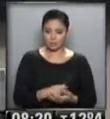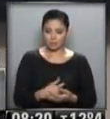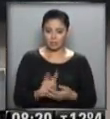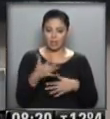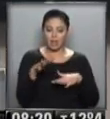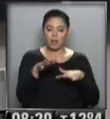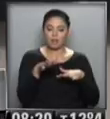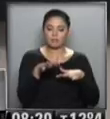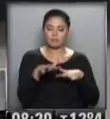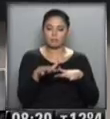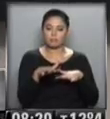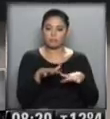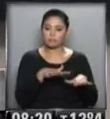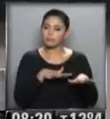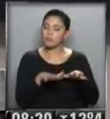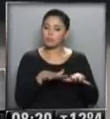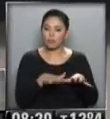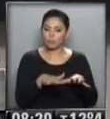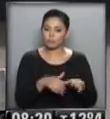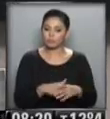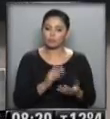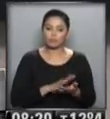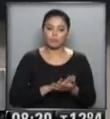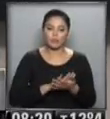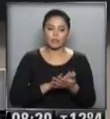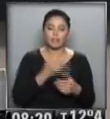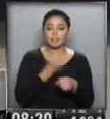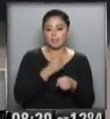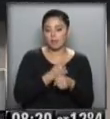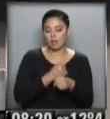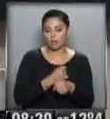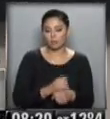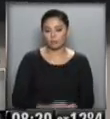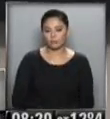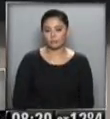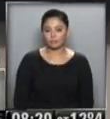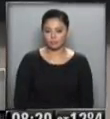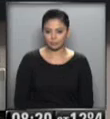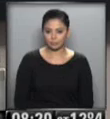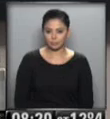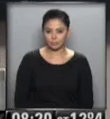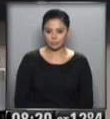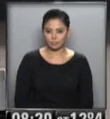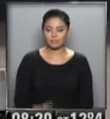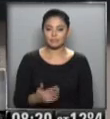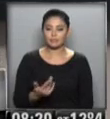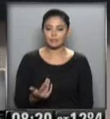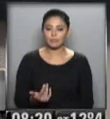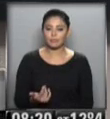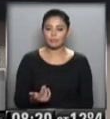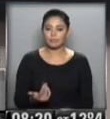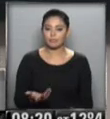la situación de su relación frente al trabajo es decir no hay no hay no